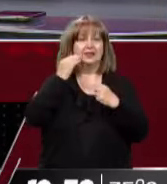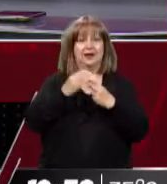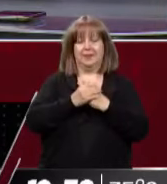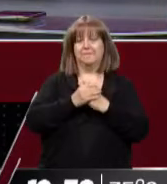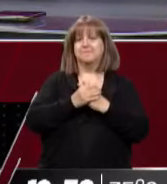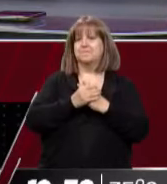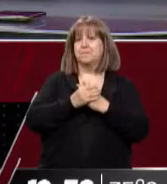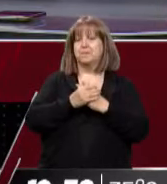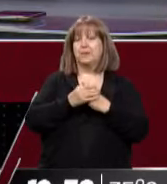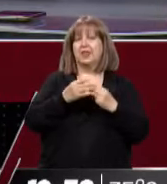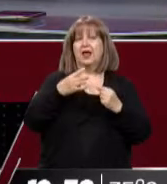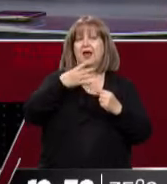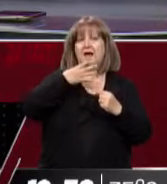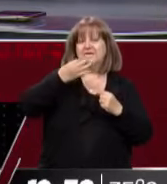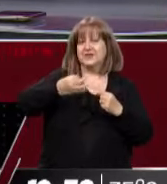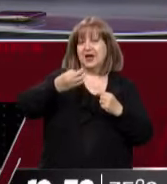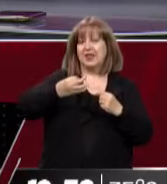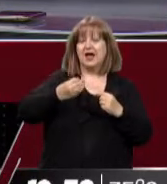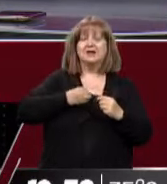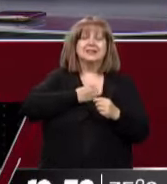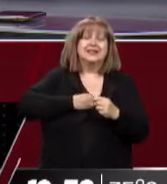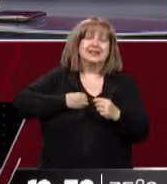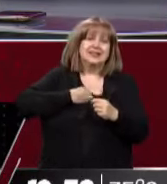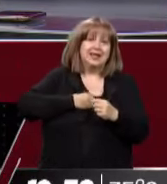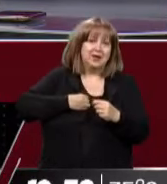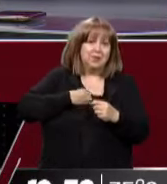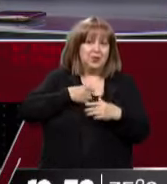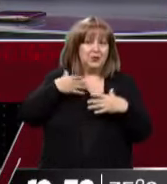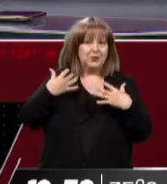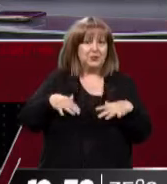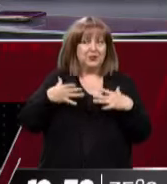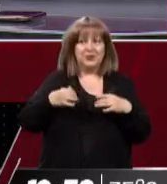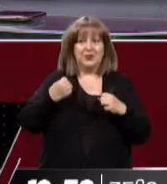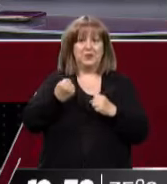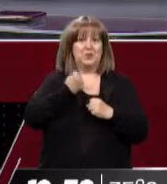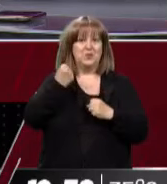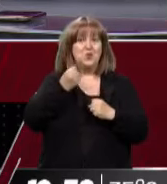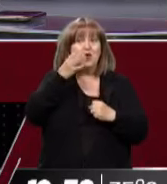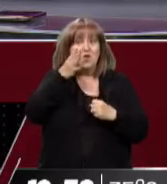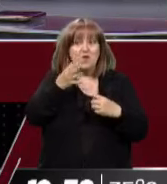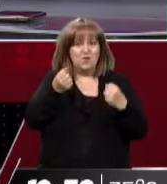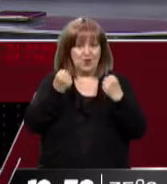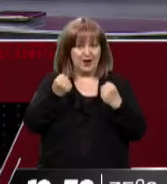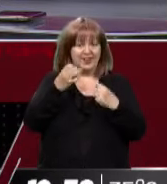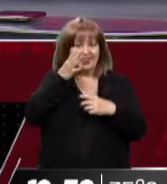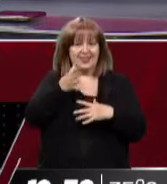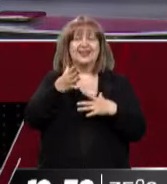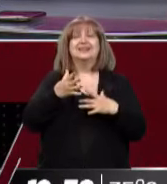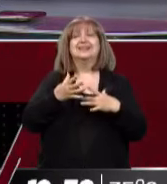la verdad que es indescriptible lo que estamos sintiendo hoy terminamos